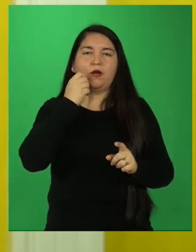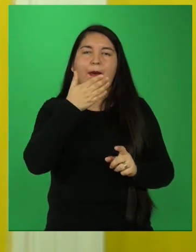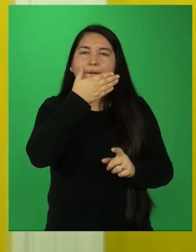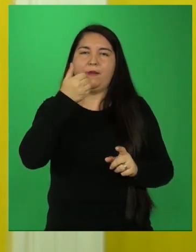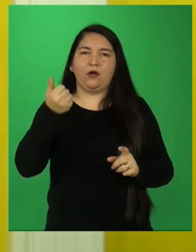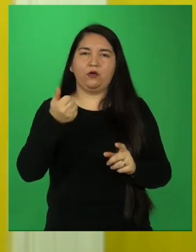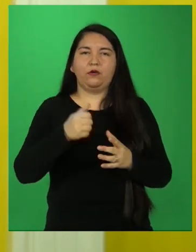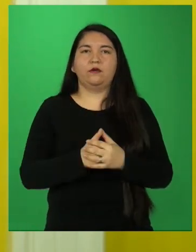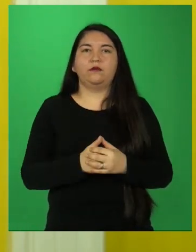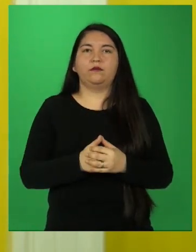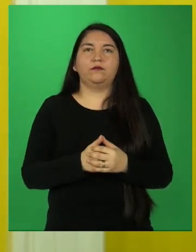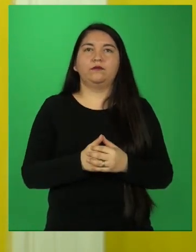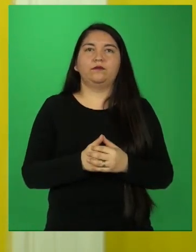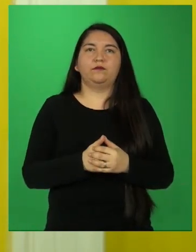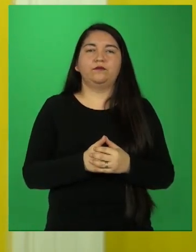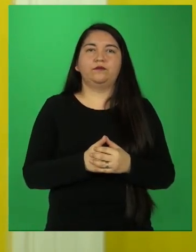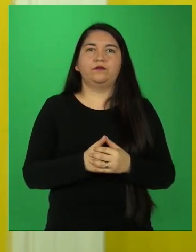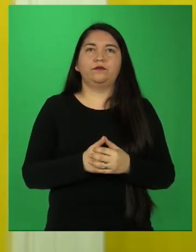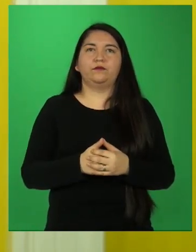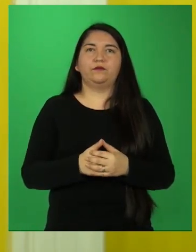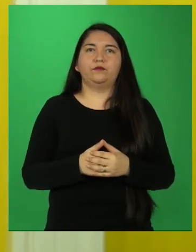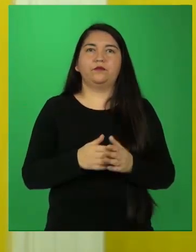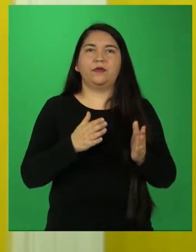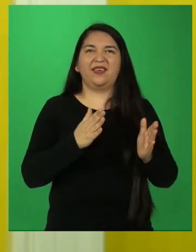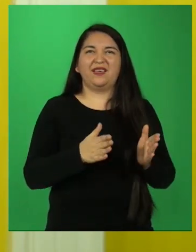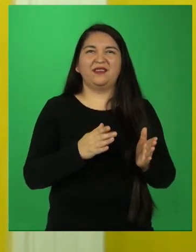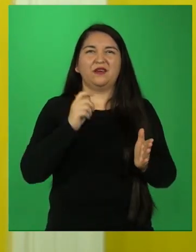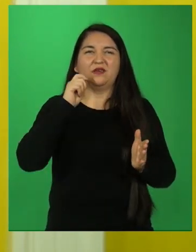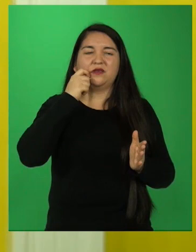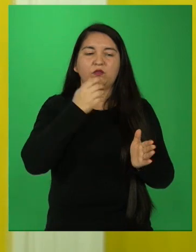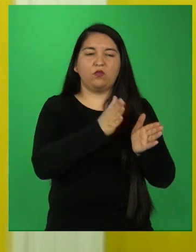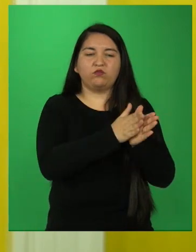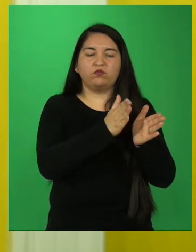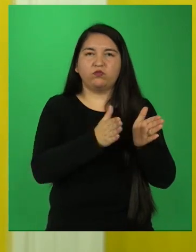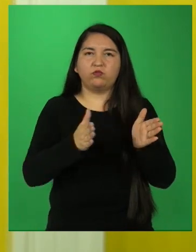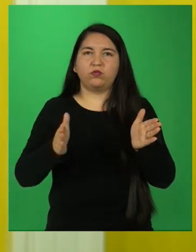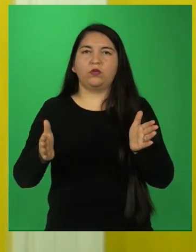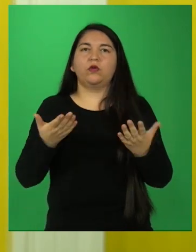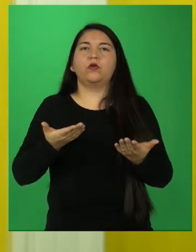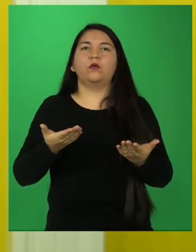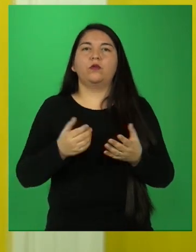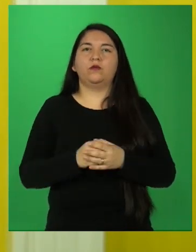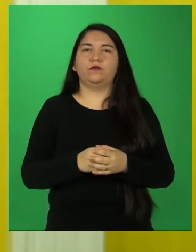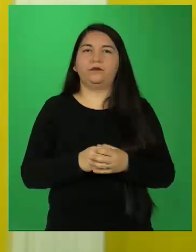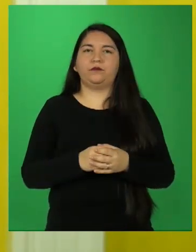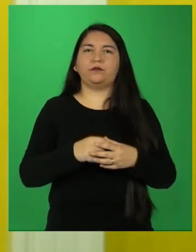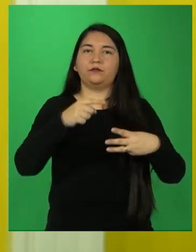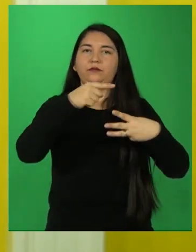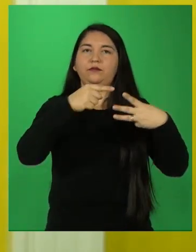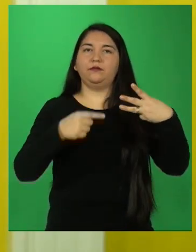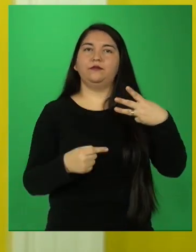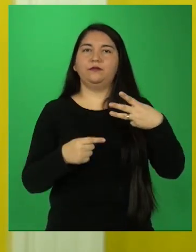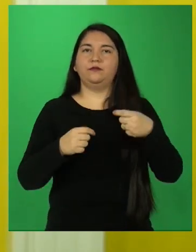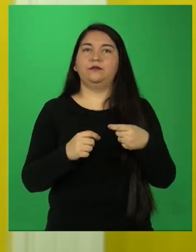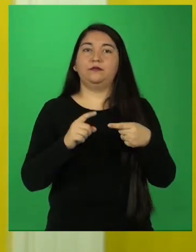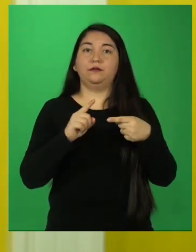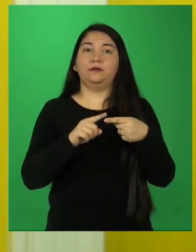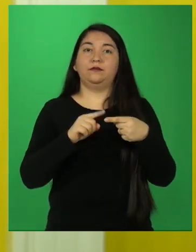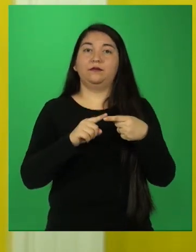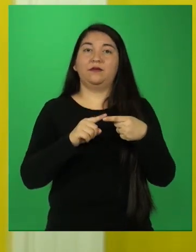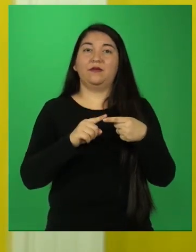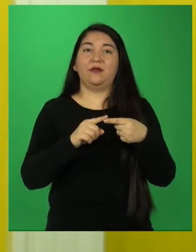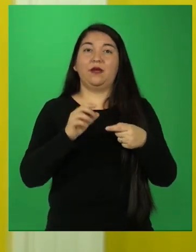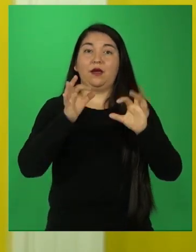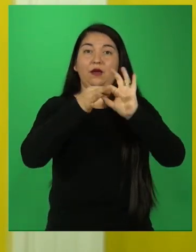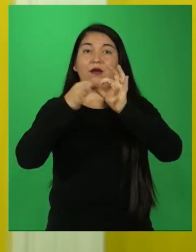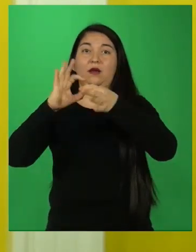Veamos cómo ha ido abarcando este concepto a lo largo del tiempo. Existen tres tipos: diversidad de